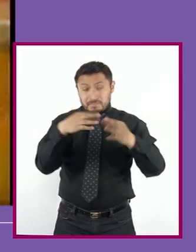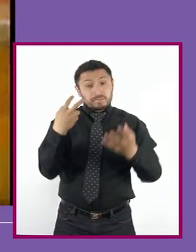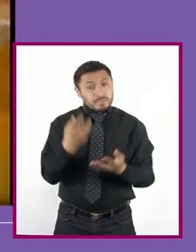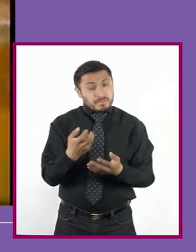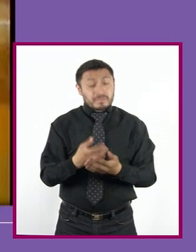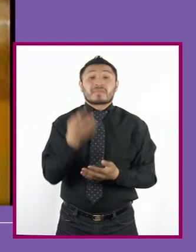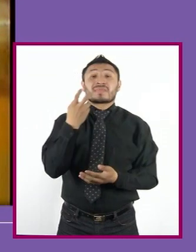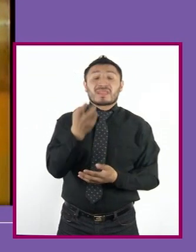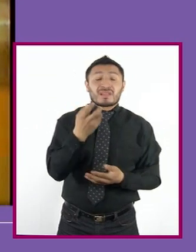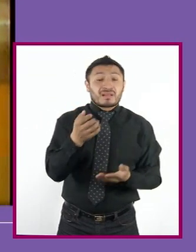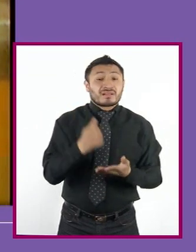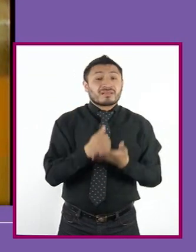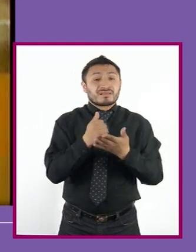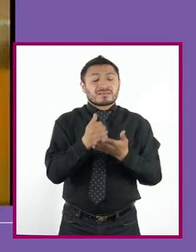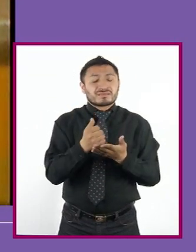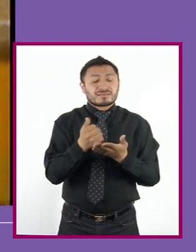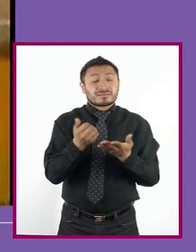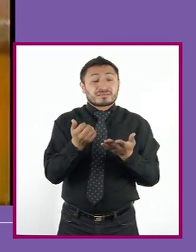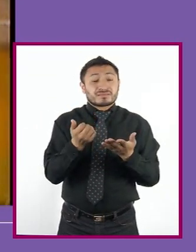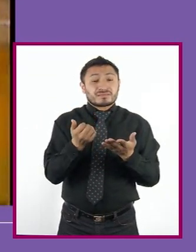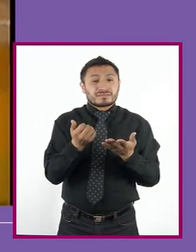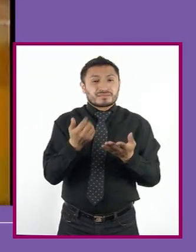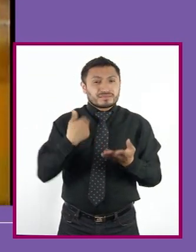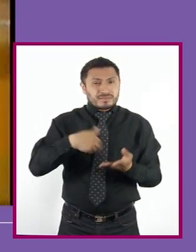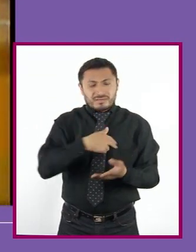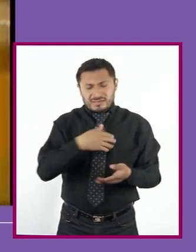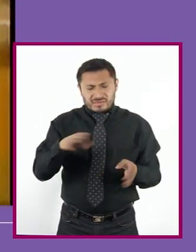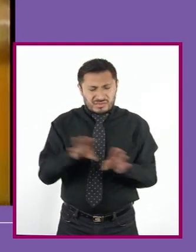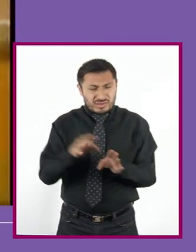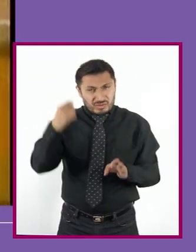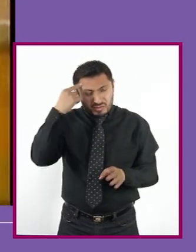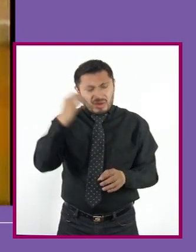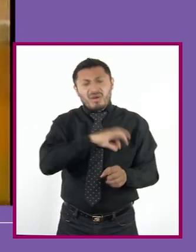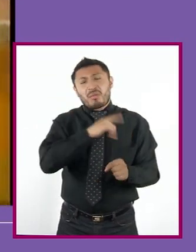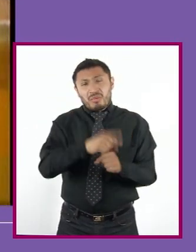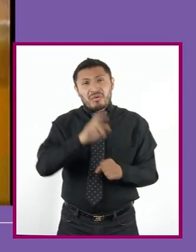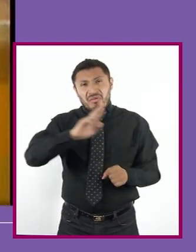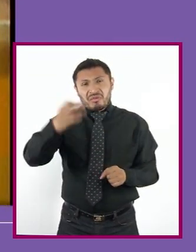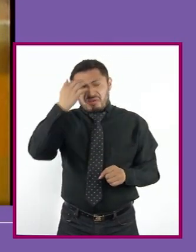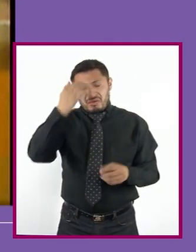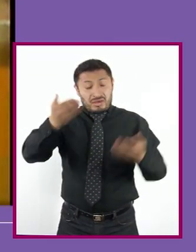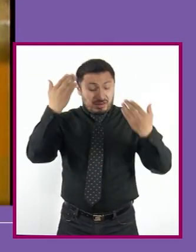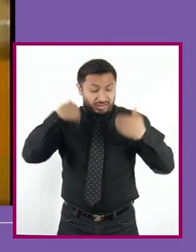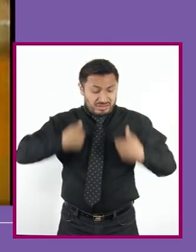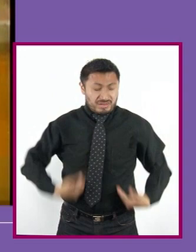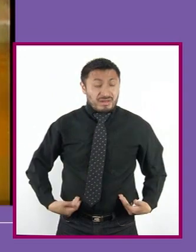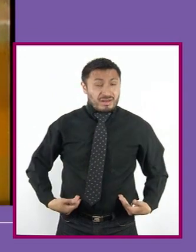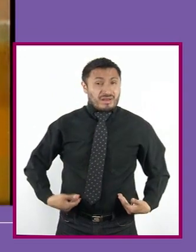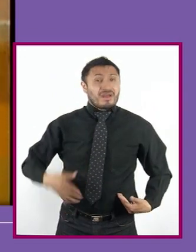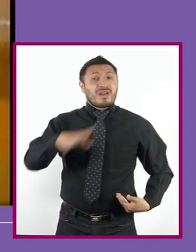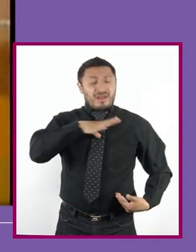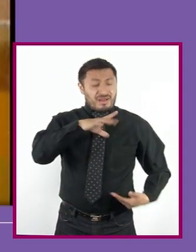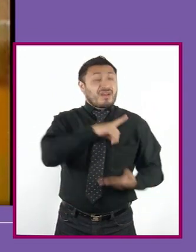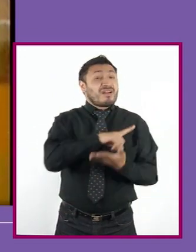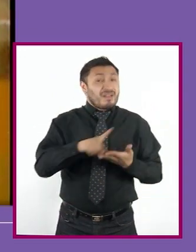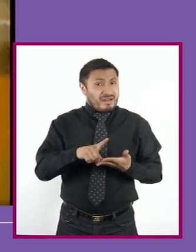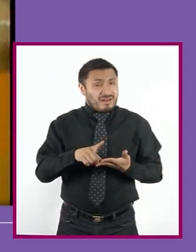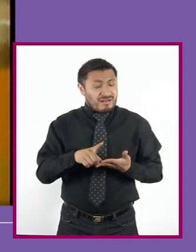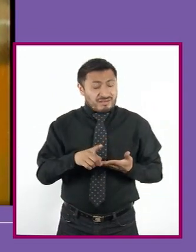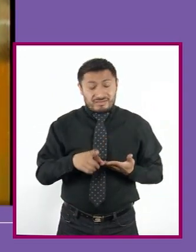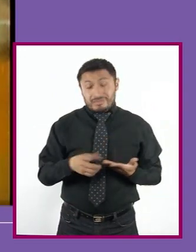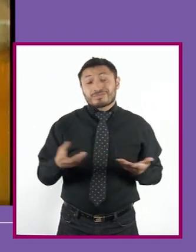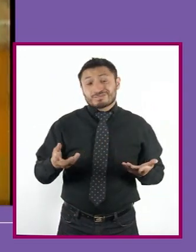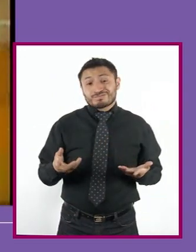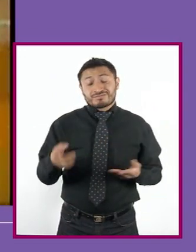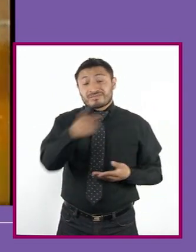esto nos va a ir haciendo como generando una posibilidad de reconocernos como sujetos de derechos, porque tenemos derechos